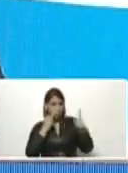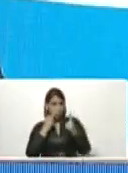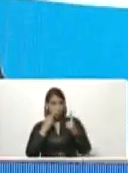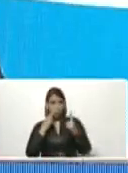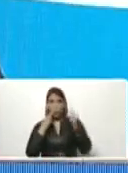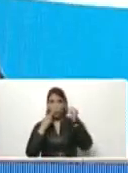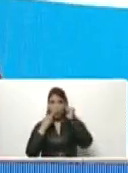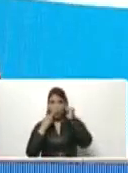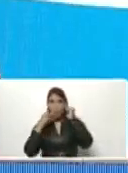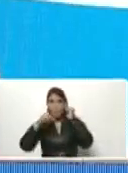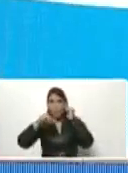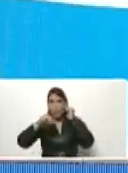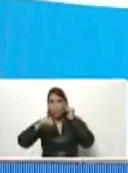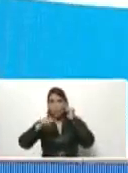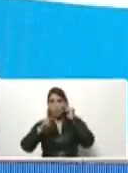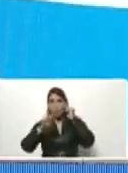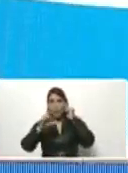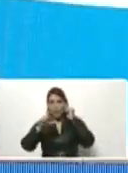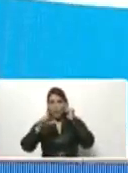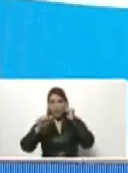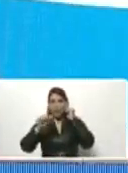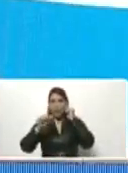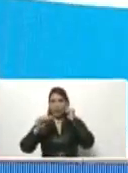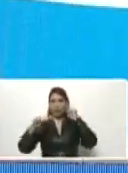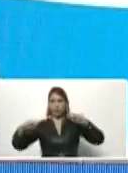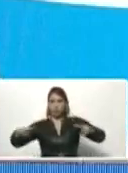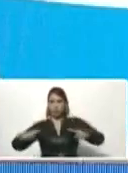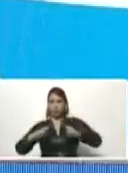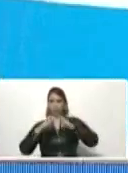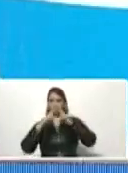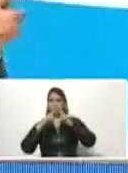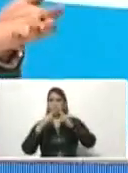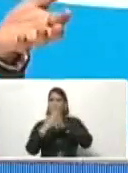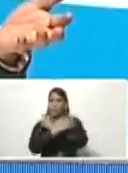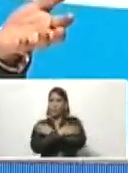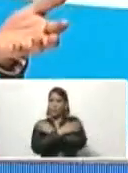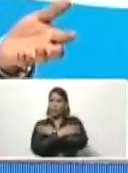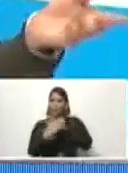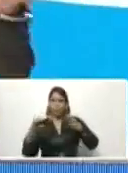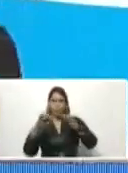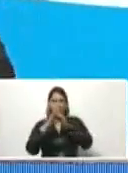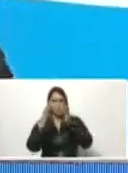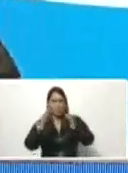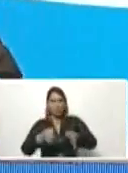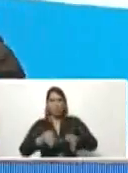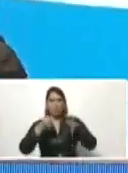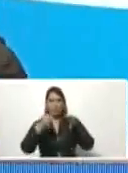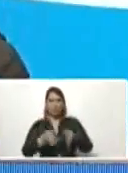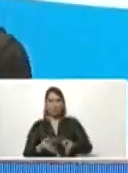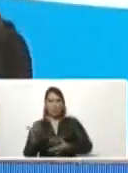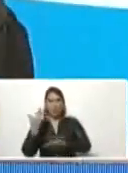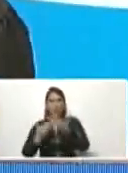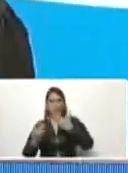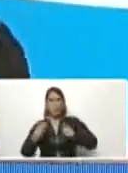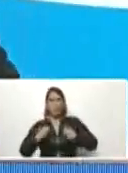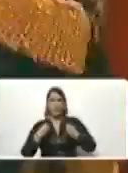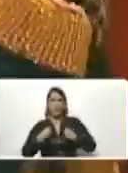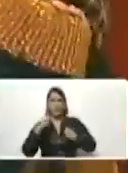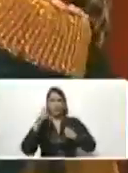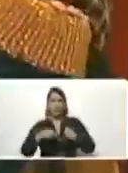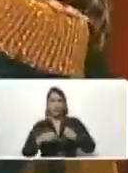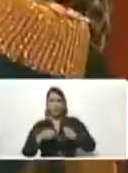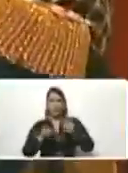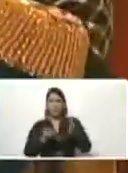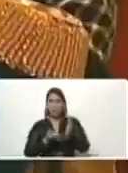encontraron, se abrazaron y se unieron para siempre en aquella vida y en la vida